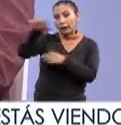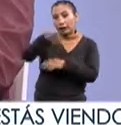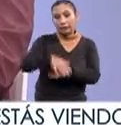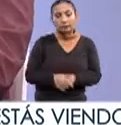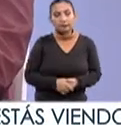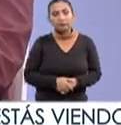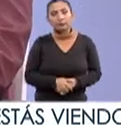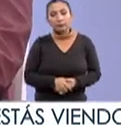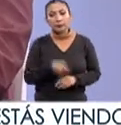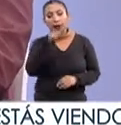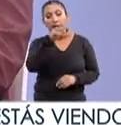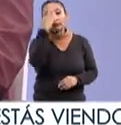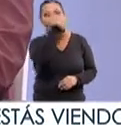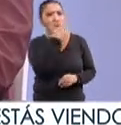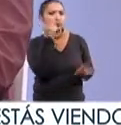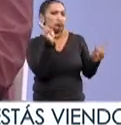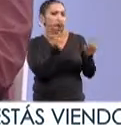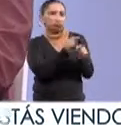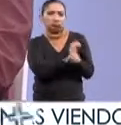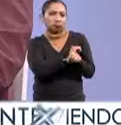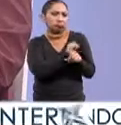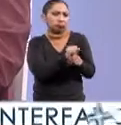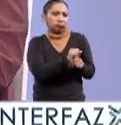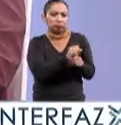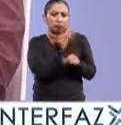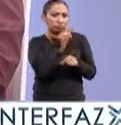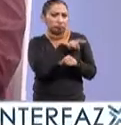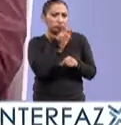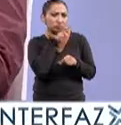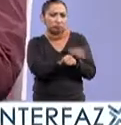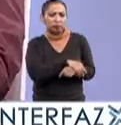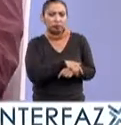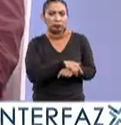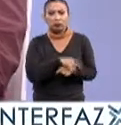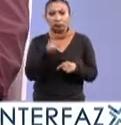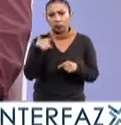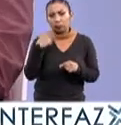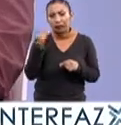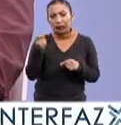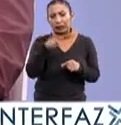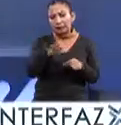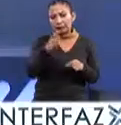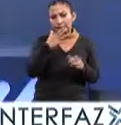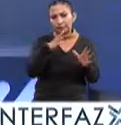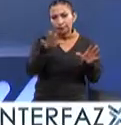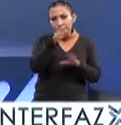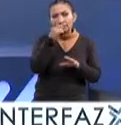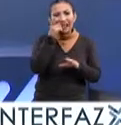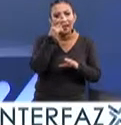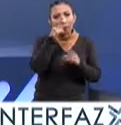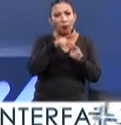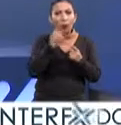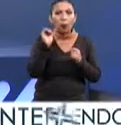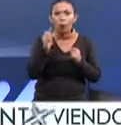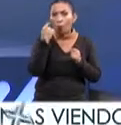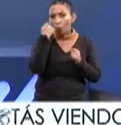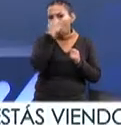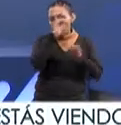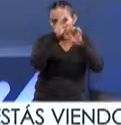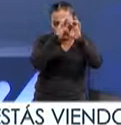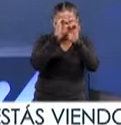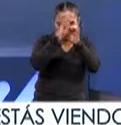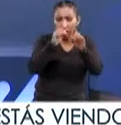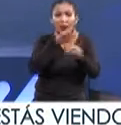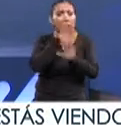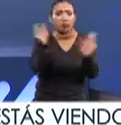áreas. Sí, son revisiones muy rápidas, ¿no? Rápidas dentro de lo que la parte odontológica o de optometría puede